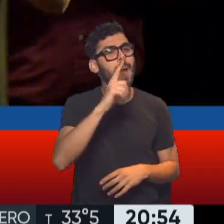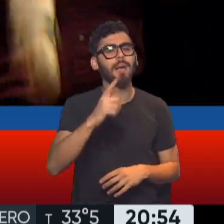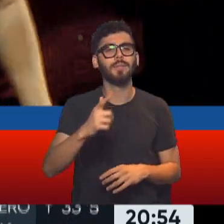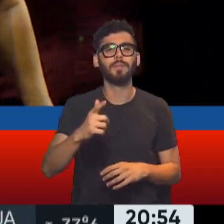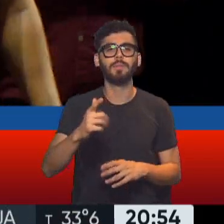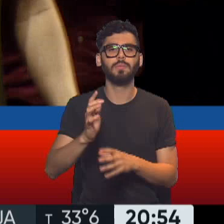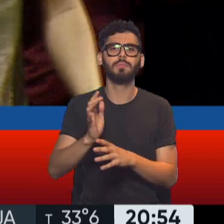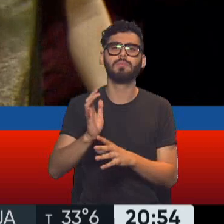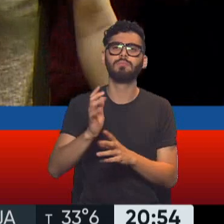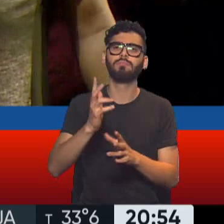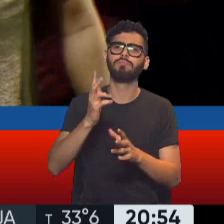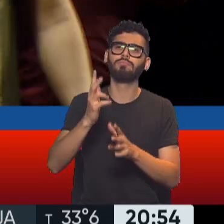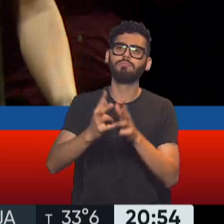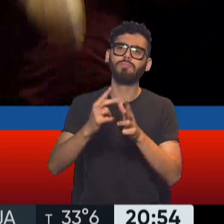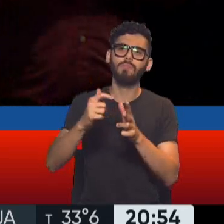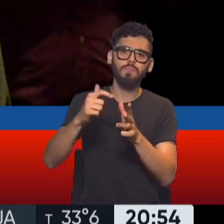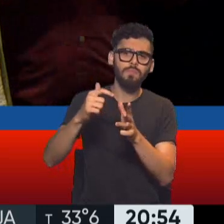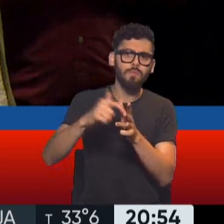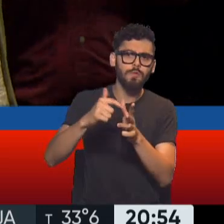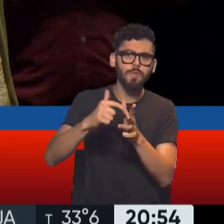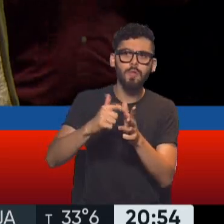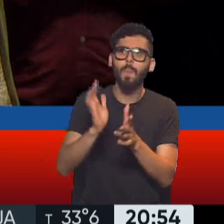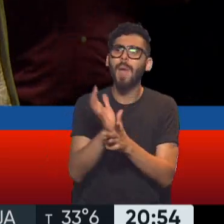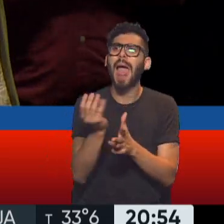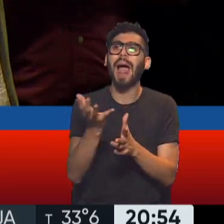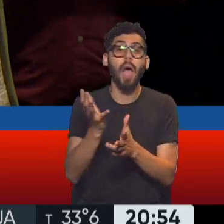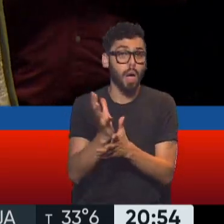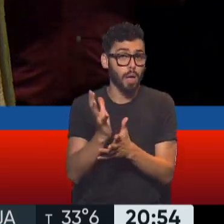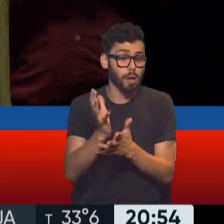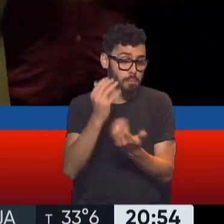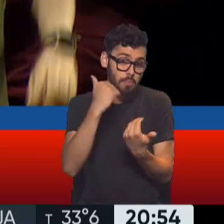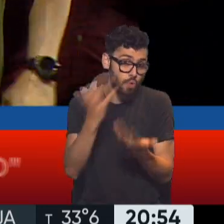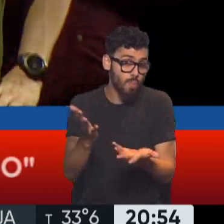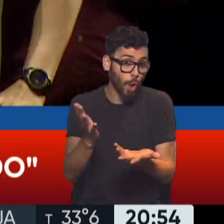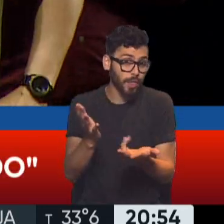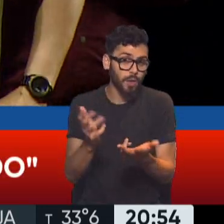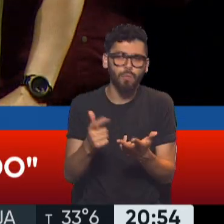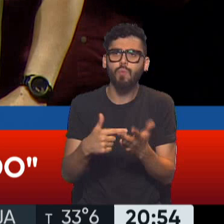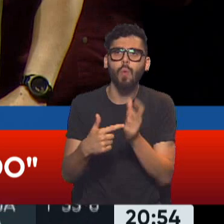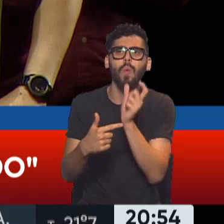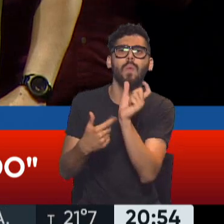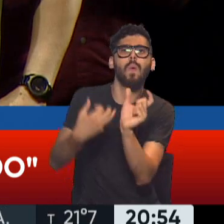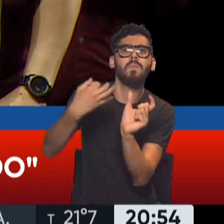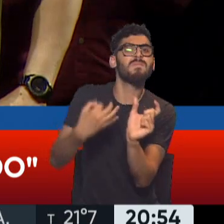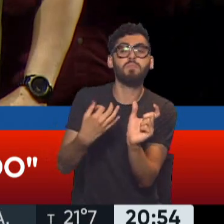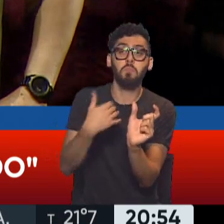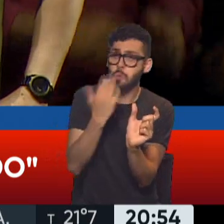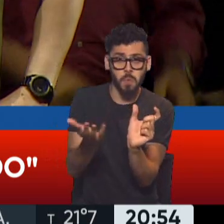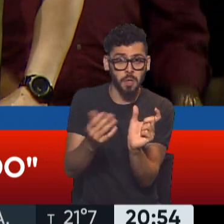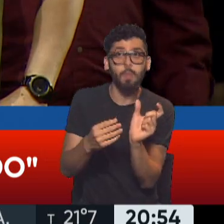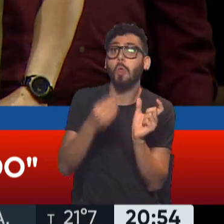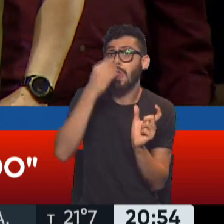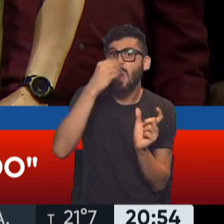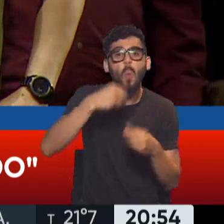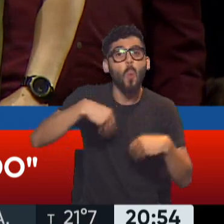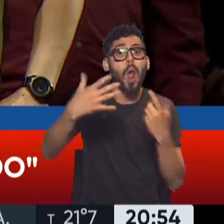el sentido. La disputa por el sentido no existe, porque no existe un criterio de verdad. Se puede decir cualquier cosa y eso se